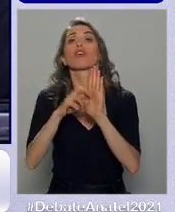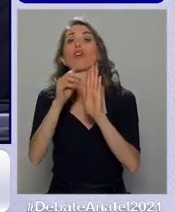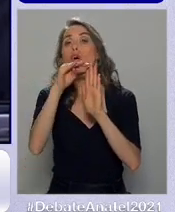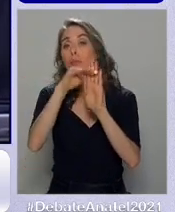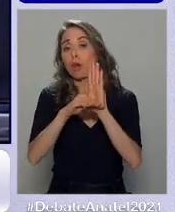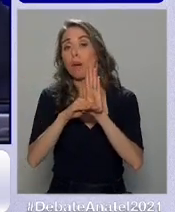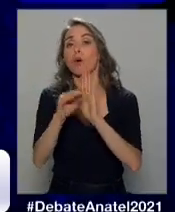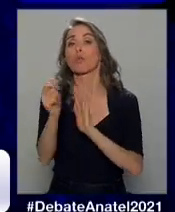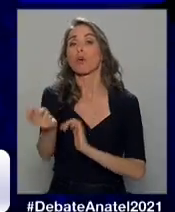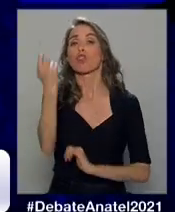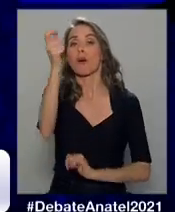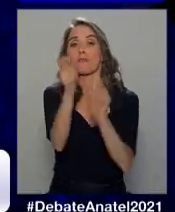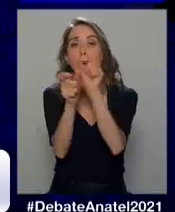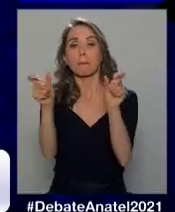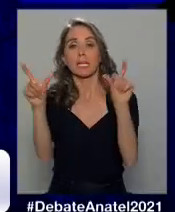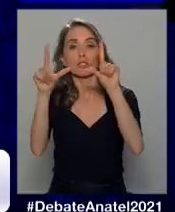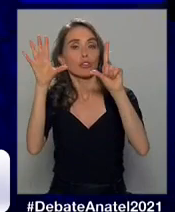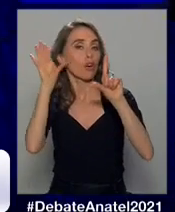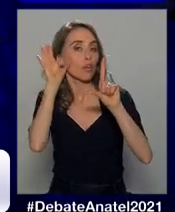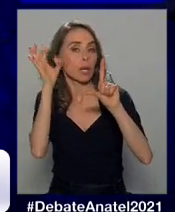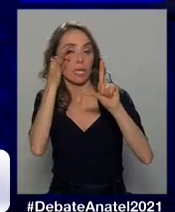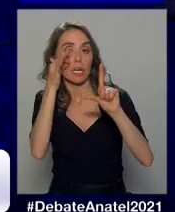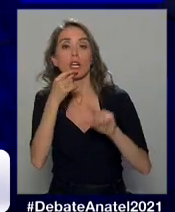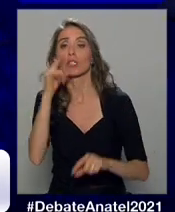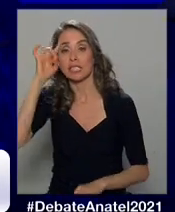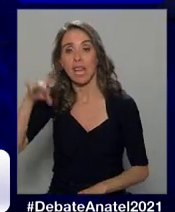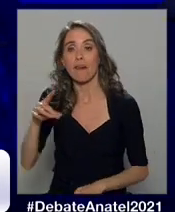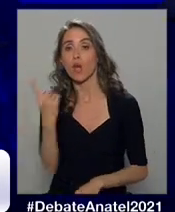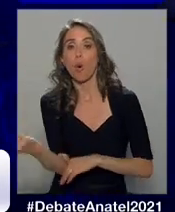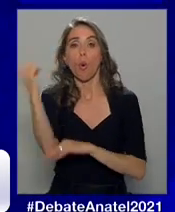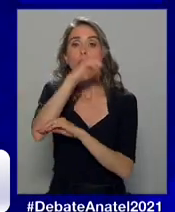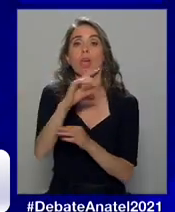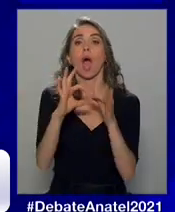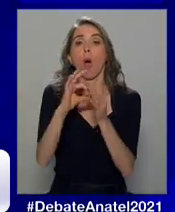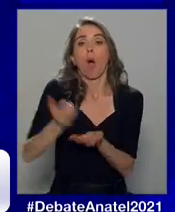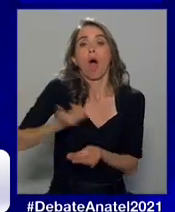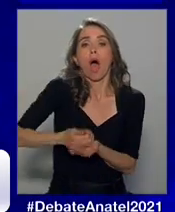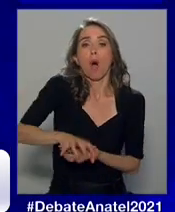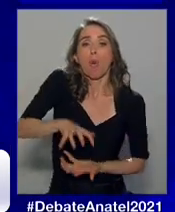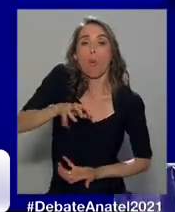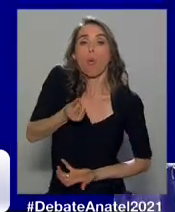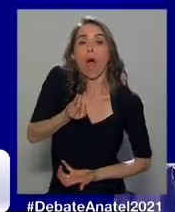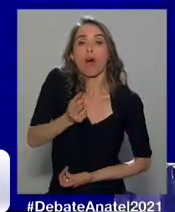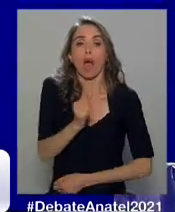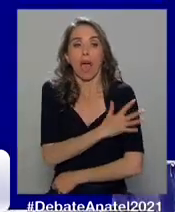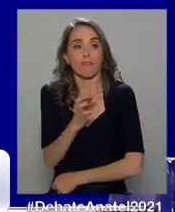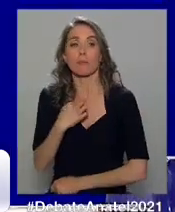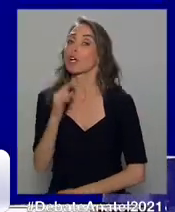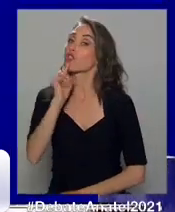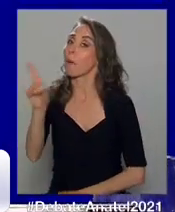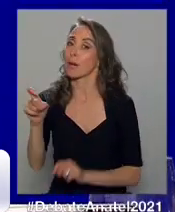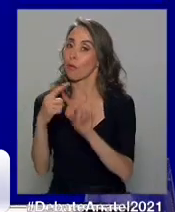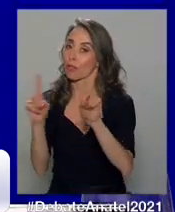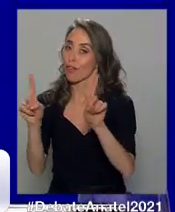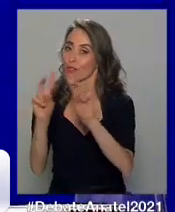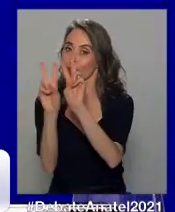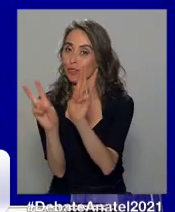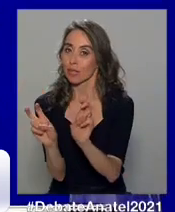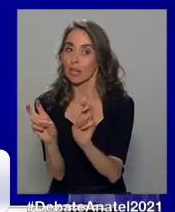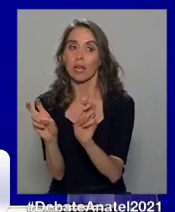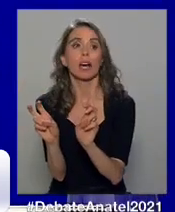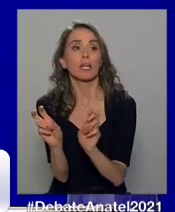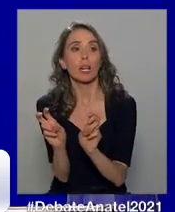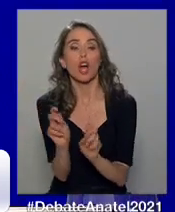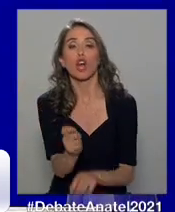escuchando? ¿Tú sabes cuánto ganan las AFP al día, Matías? Yo le pregunté por el